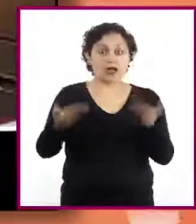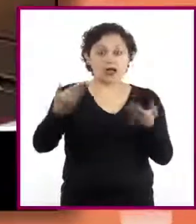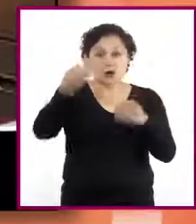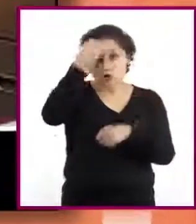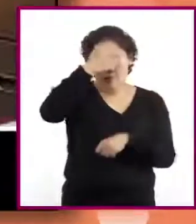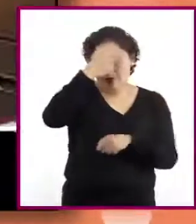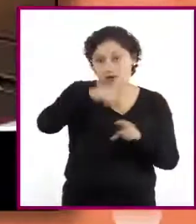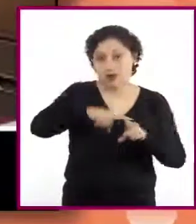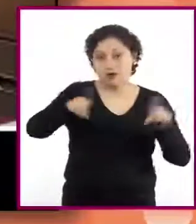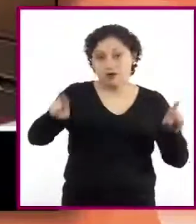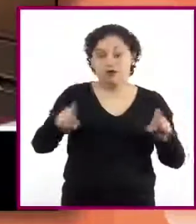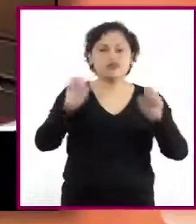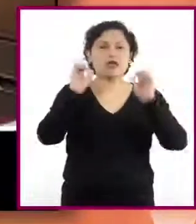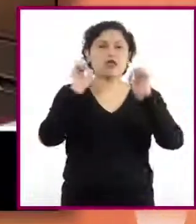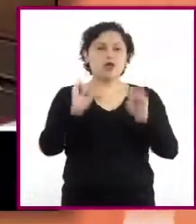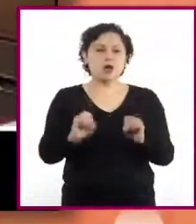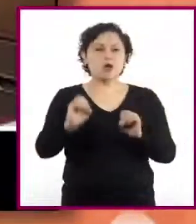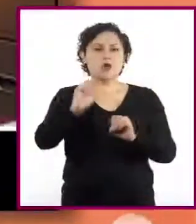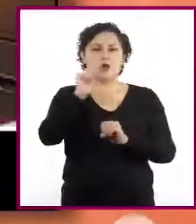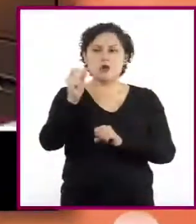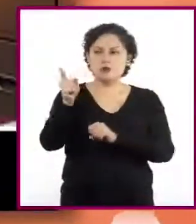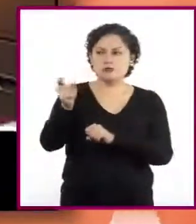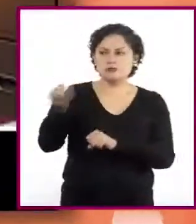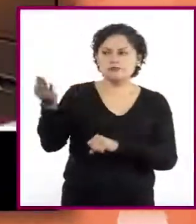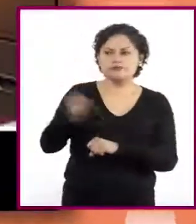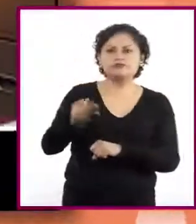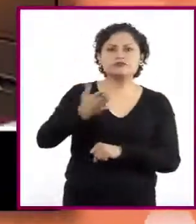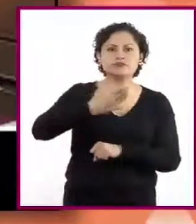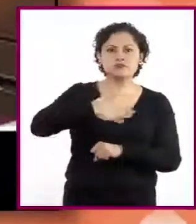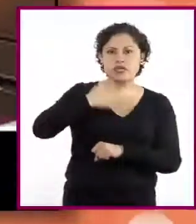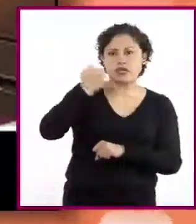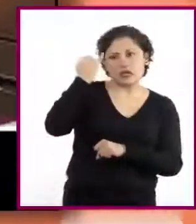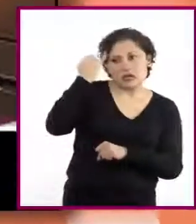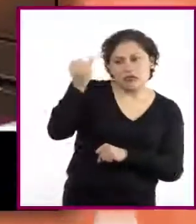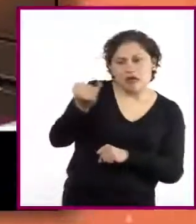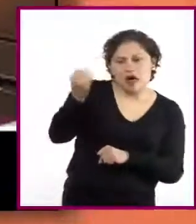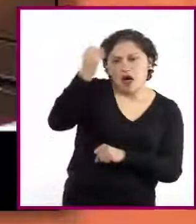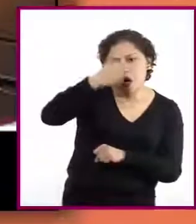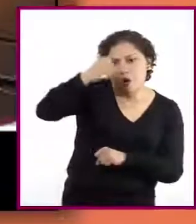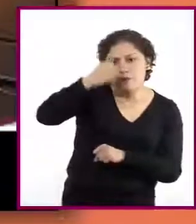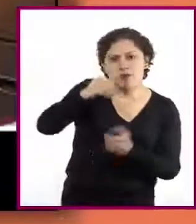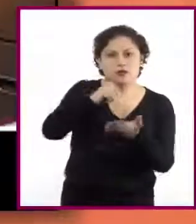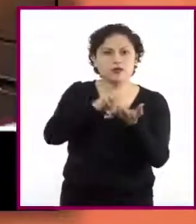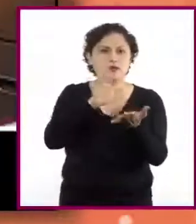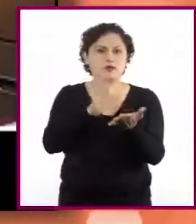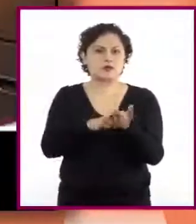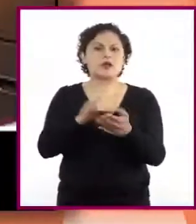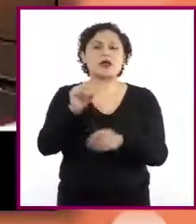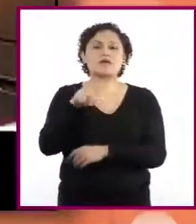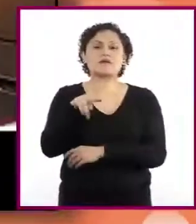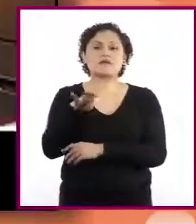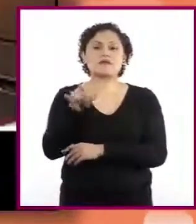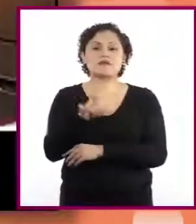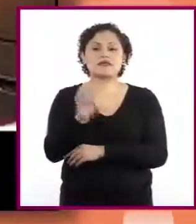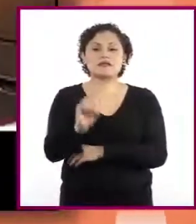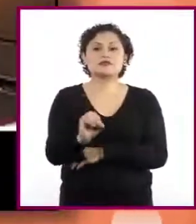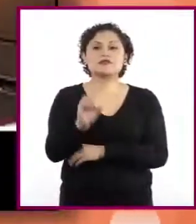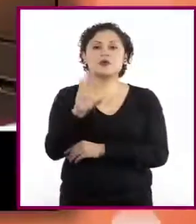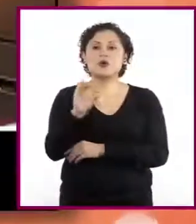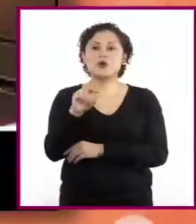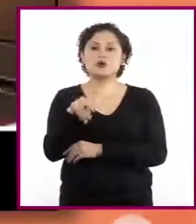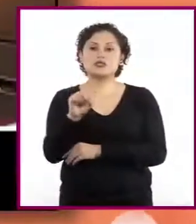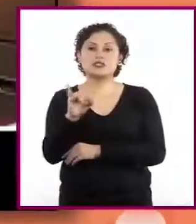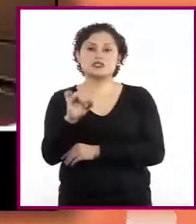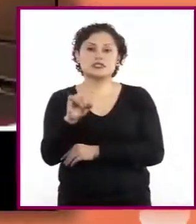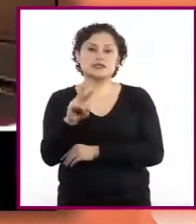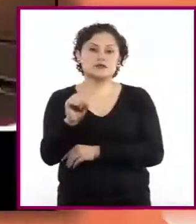una cosa probada quieres dar tus propias razones, puedes usar un nexo concesivo y usar la palabra aunque, por